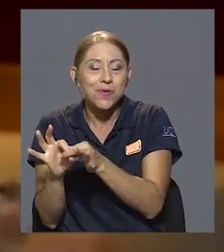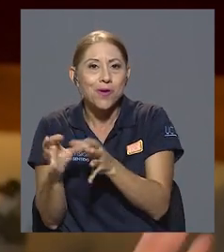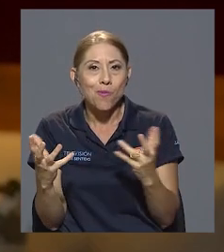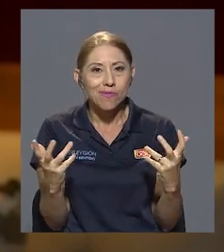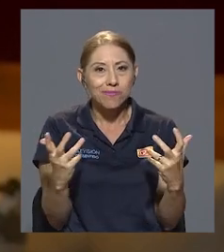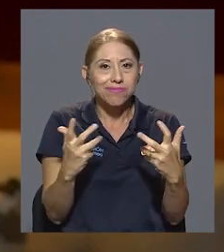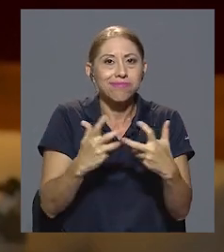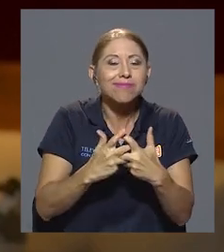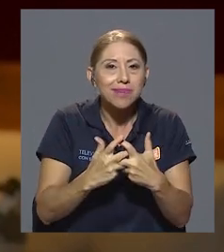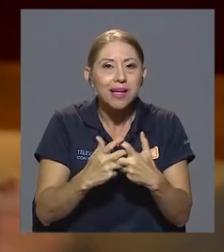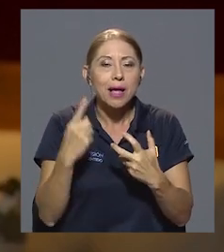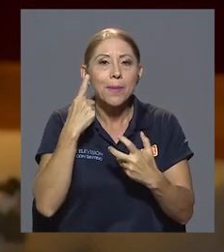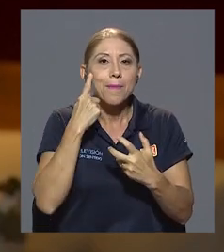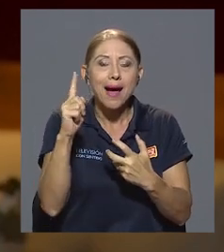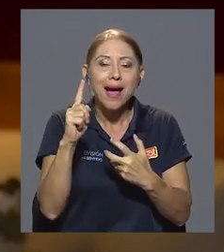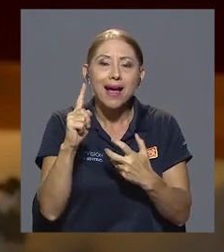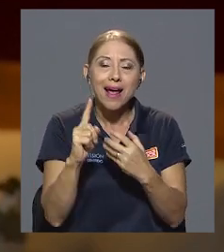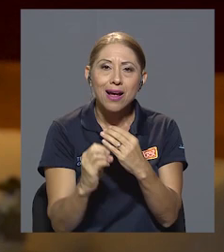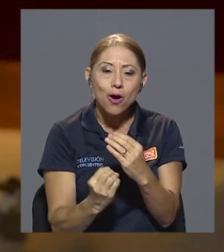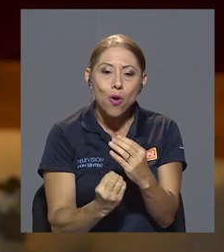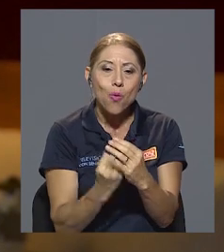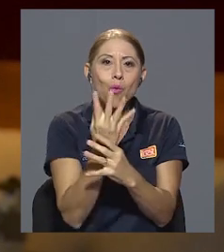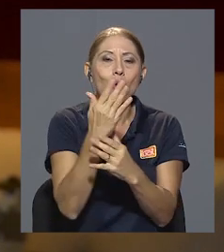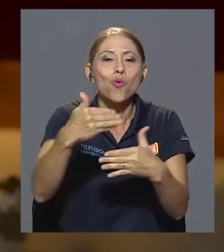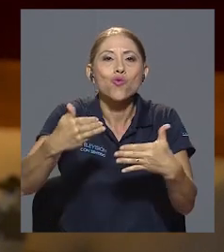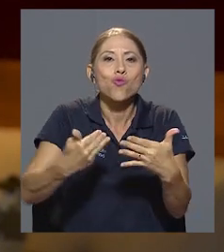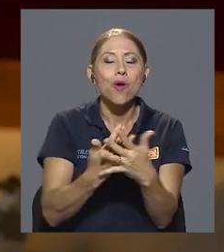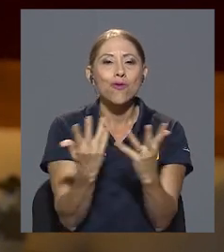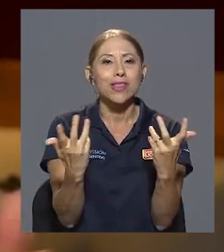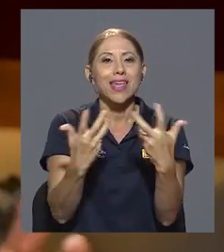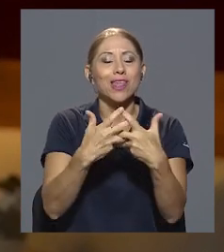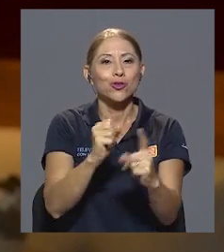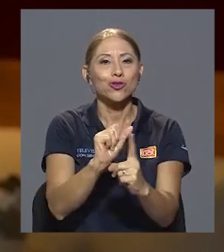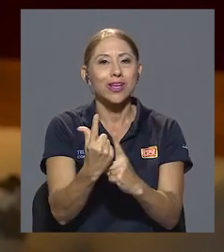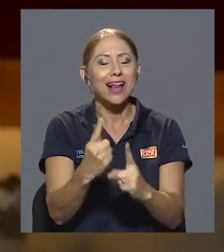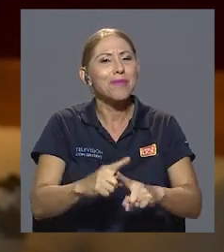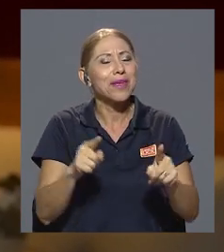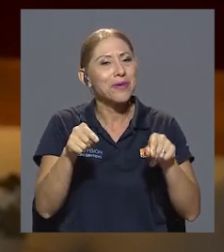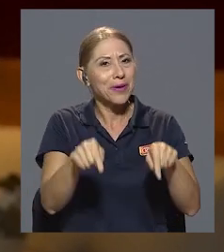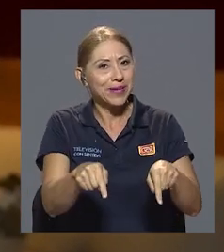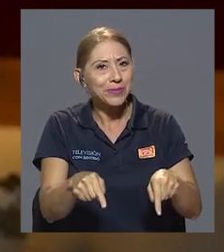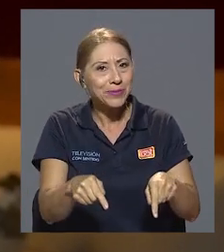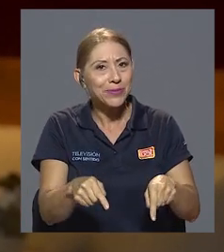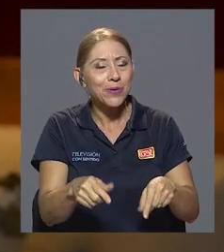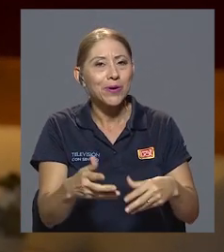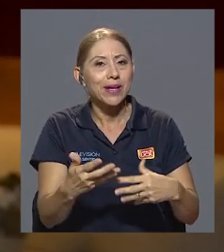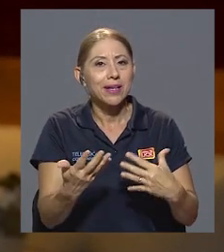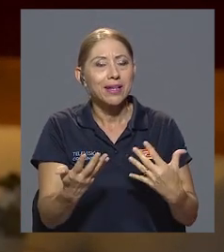crezca o se produzca un nuevo tejido social pero eso vendría a ser prácticamente